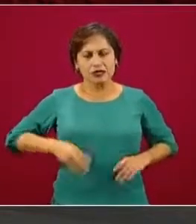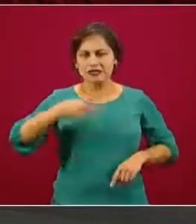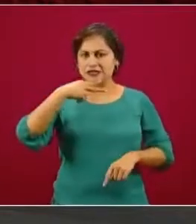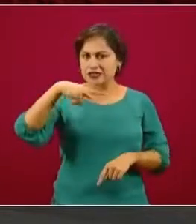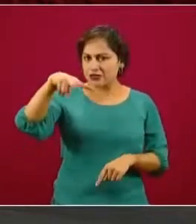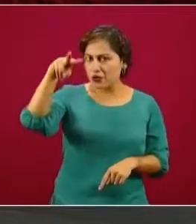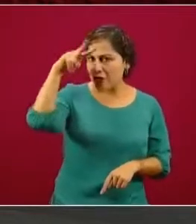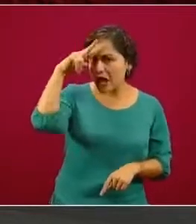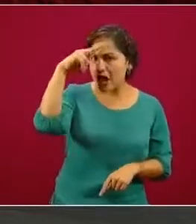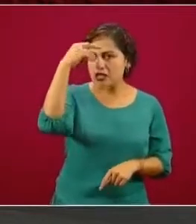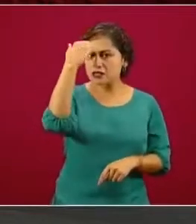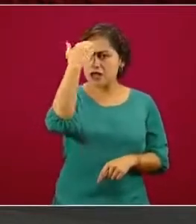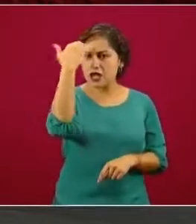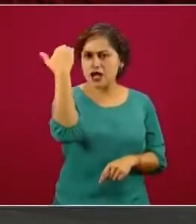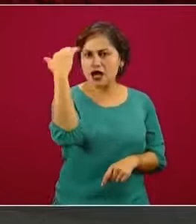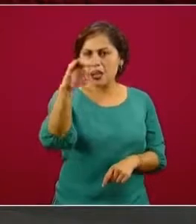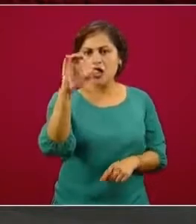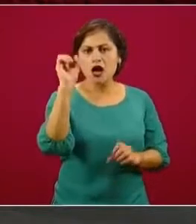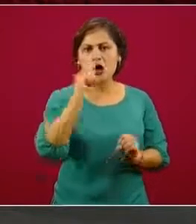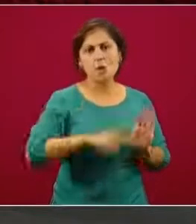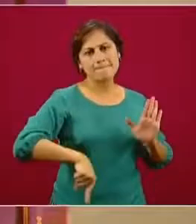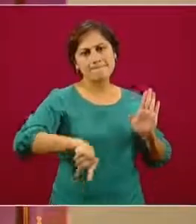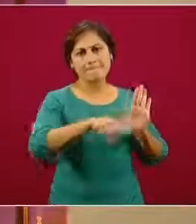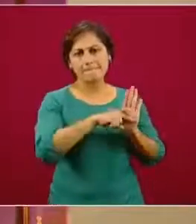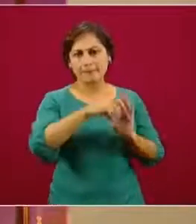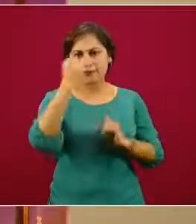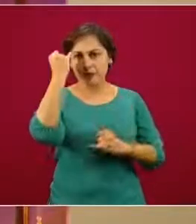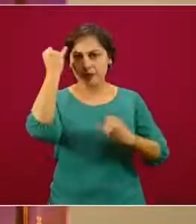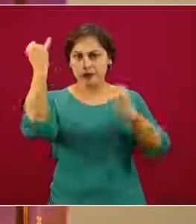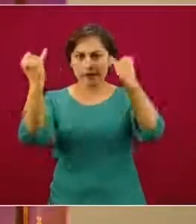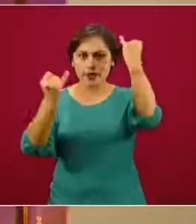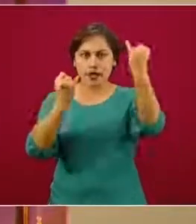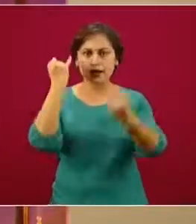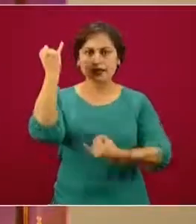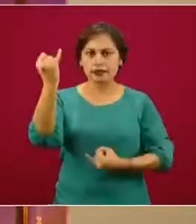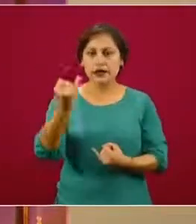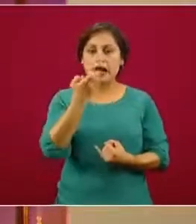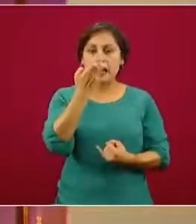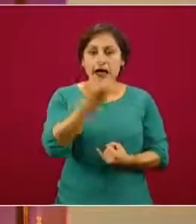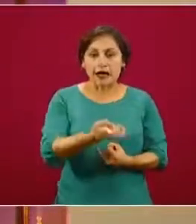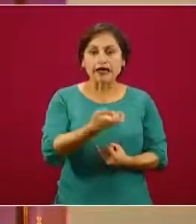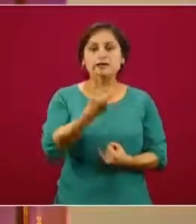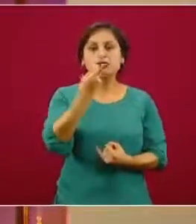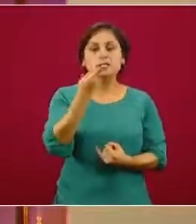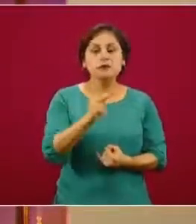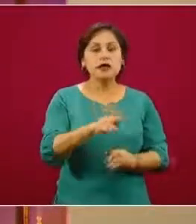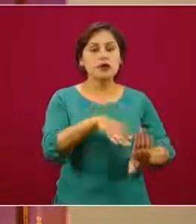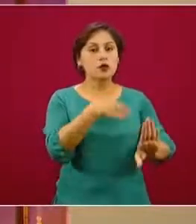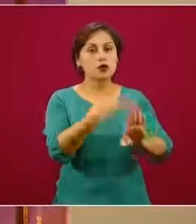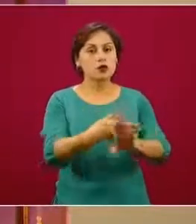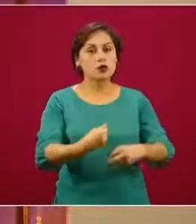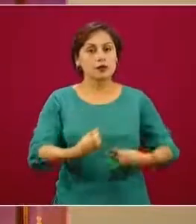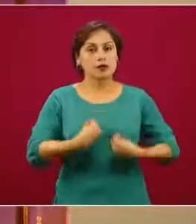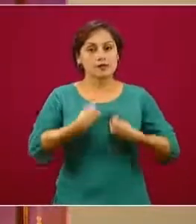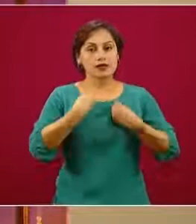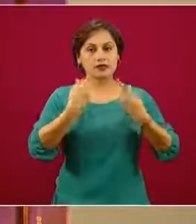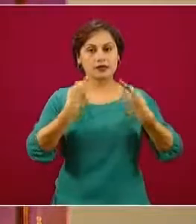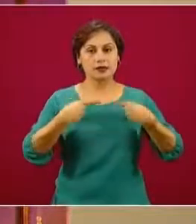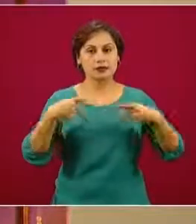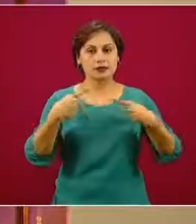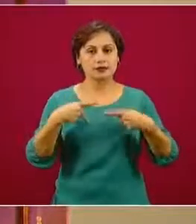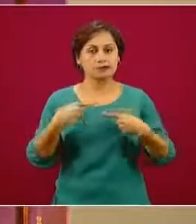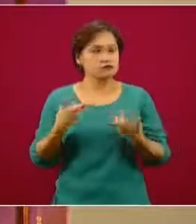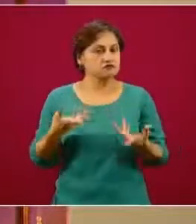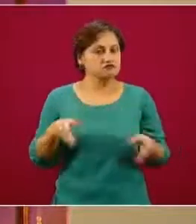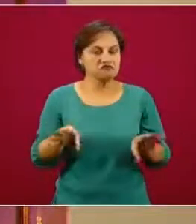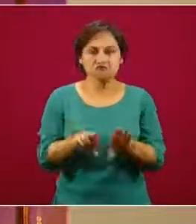basadas en los prejuicios y en los estereotipos que tienen efectos en la vida de las personas, es decir, que hacen que se les